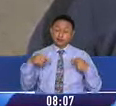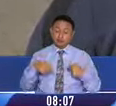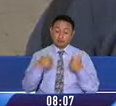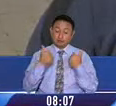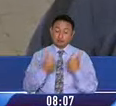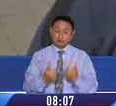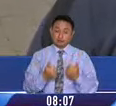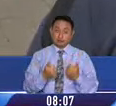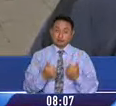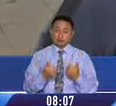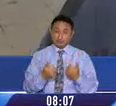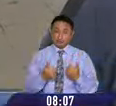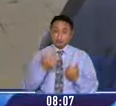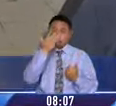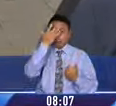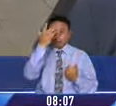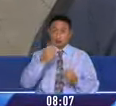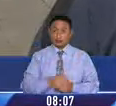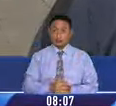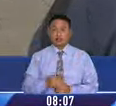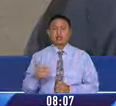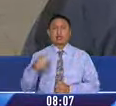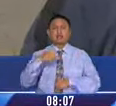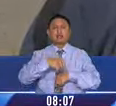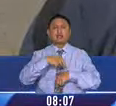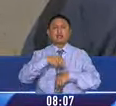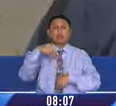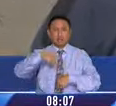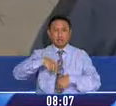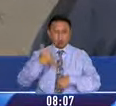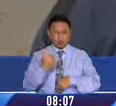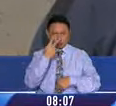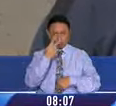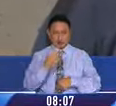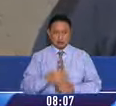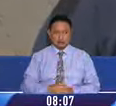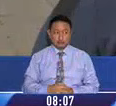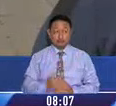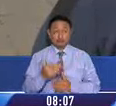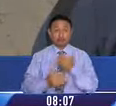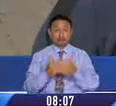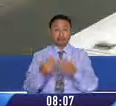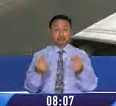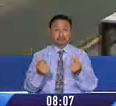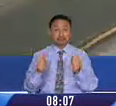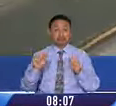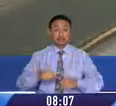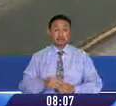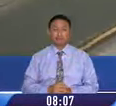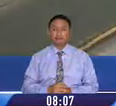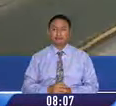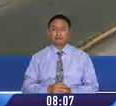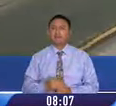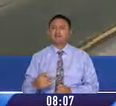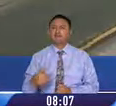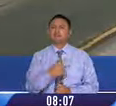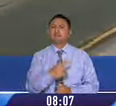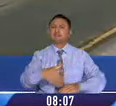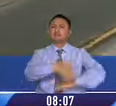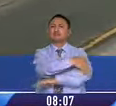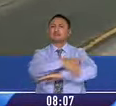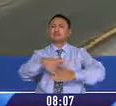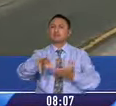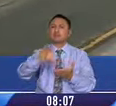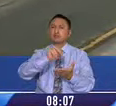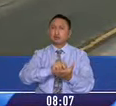resulte, porque realmente el tiempo que se está tomando, yo veo que ahorita está avanzando bastante rápido. La intervención en la avenida